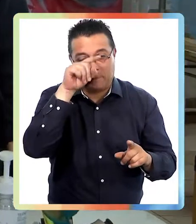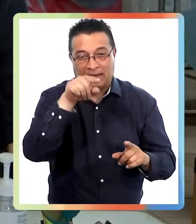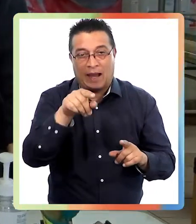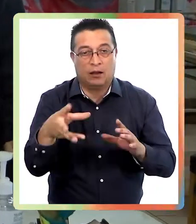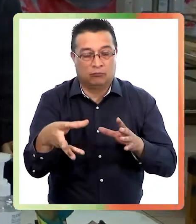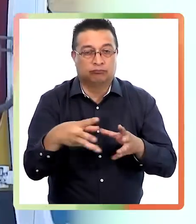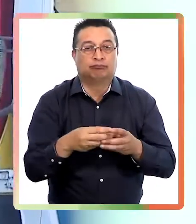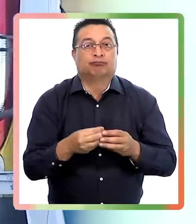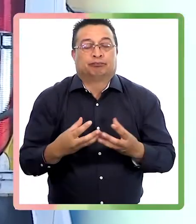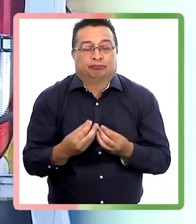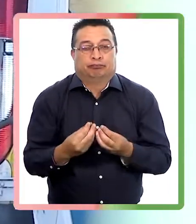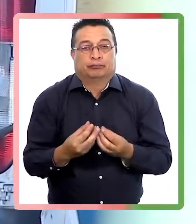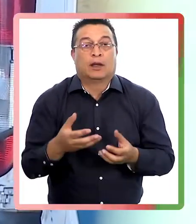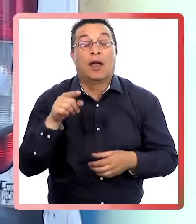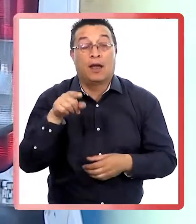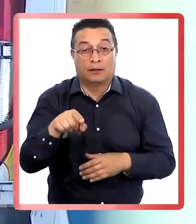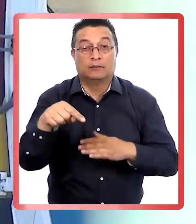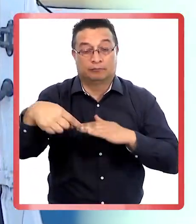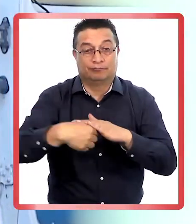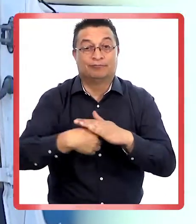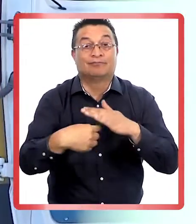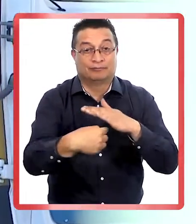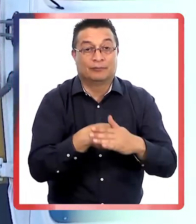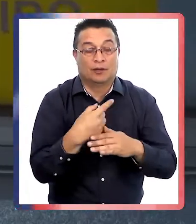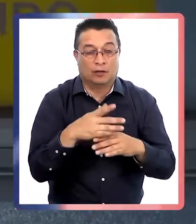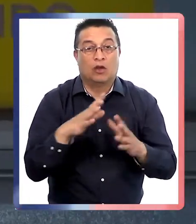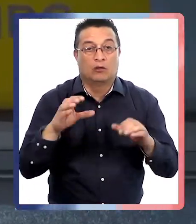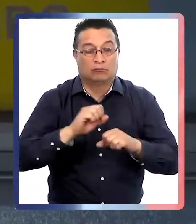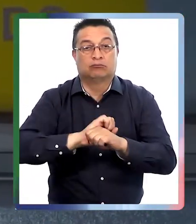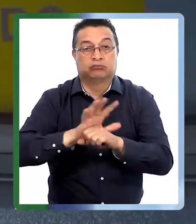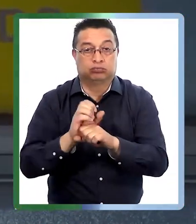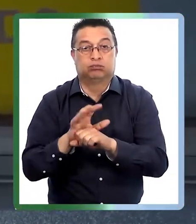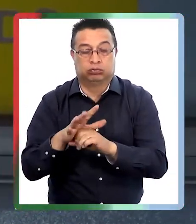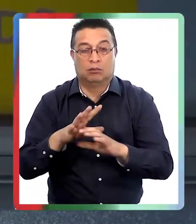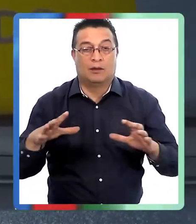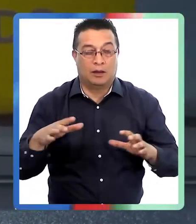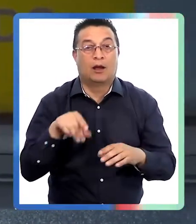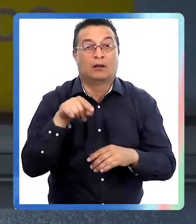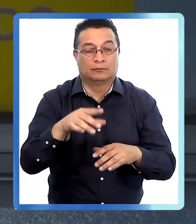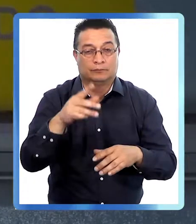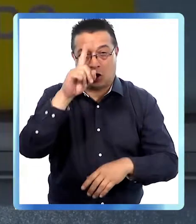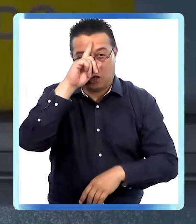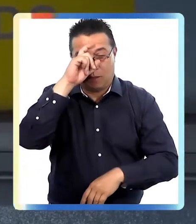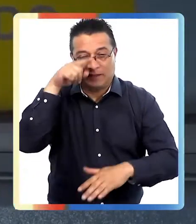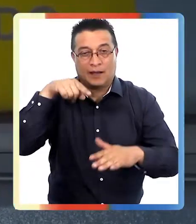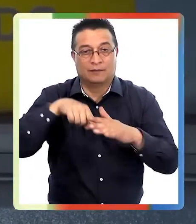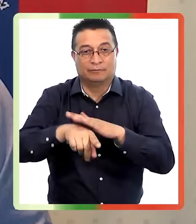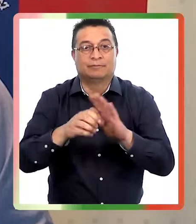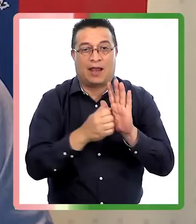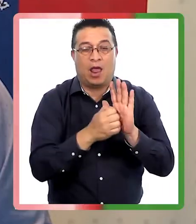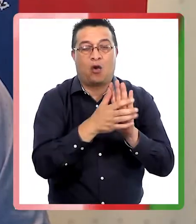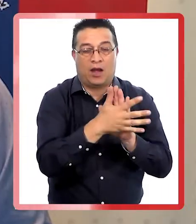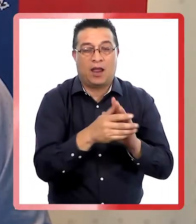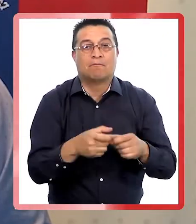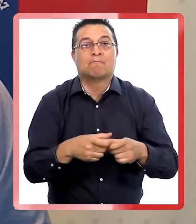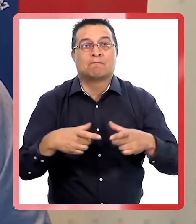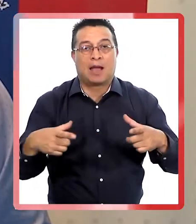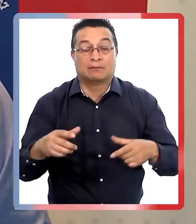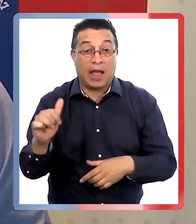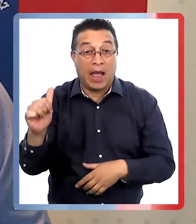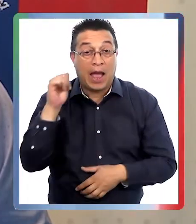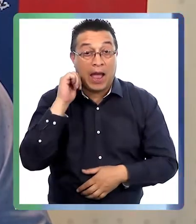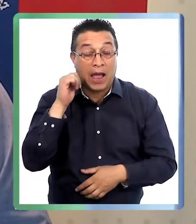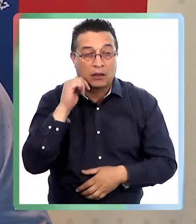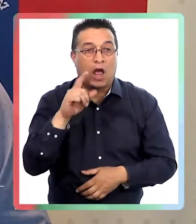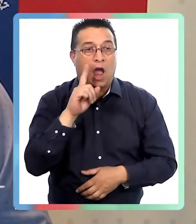ve un incremento rápido en el ingreso de pacientes con COVID-19 a los centros asistenciales de la Araucanía. El día de ayer